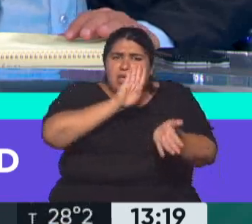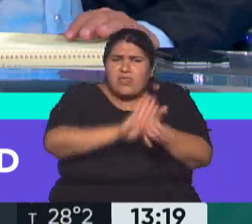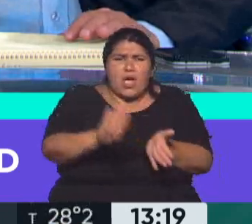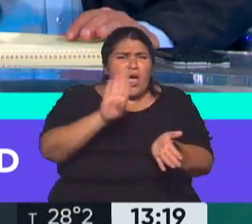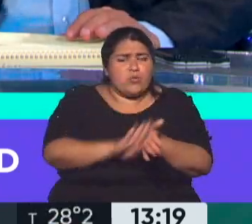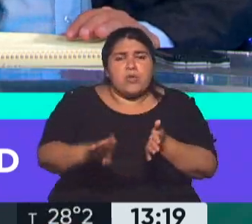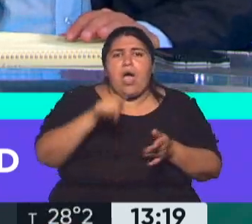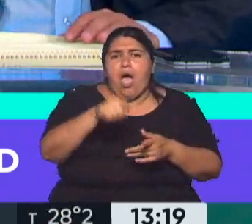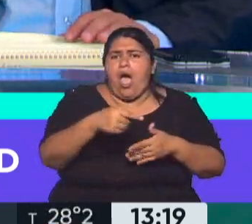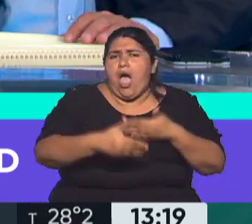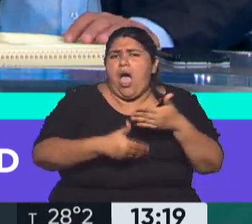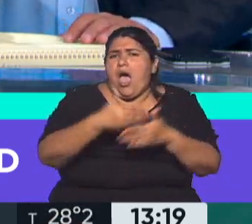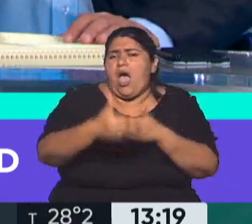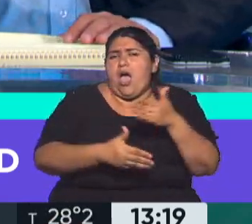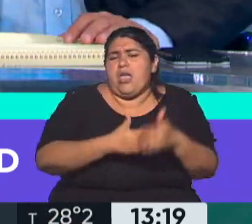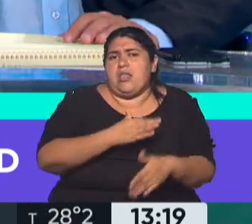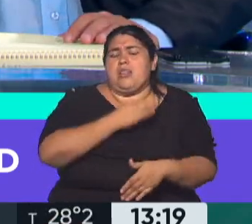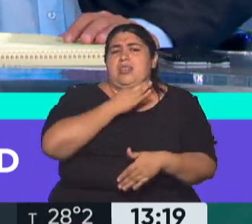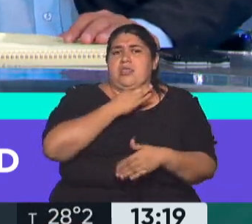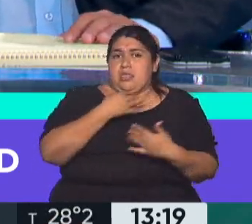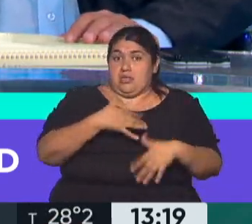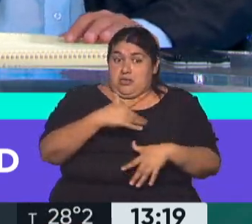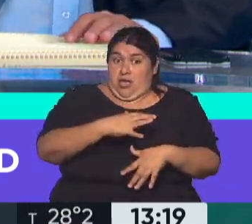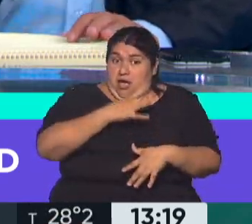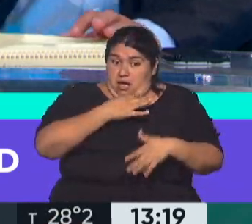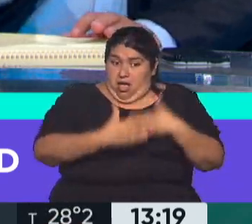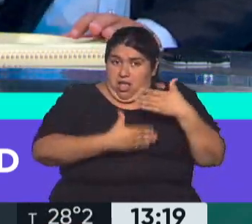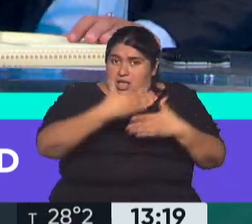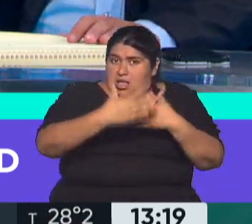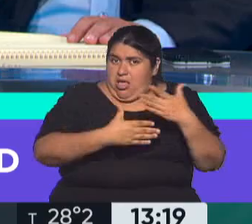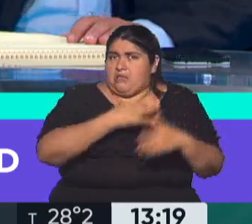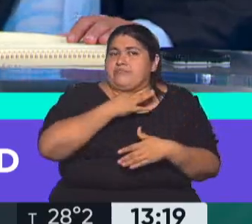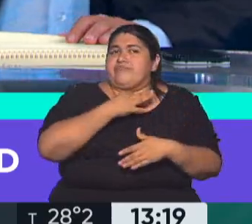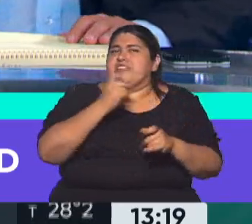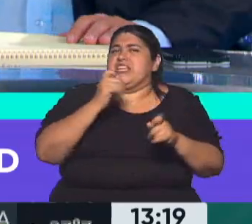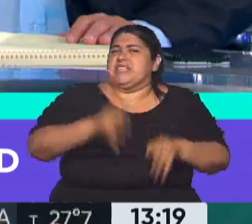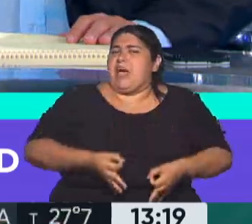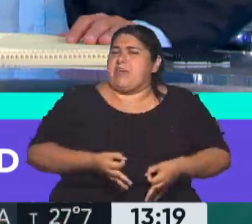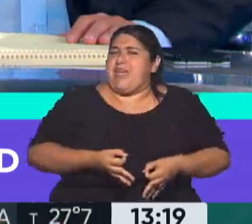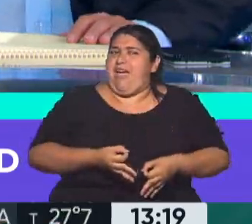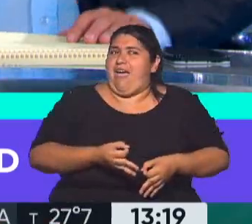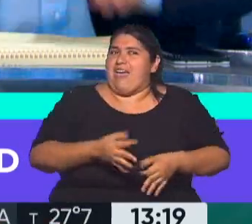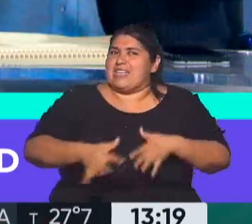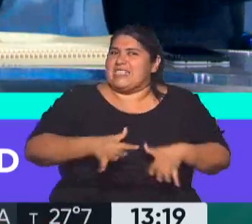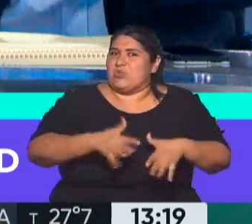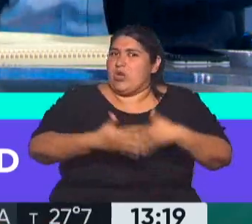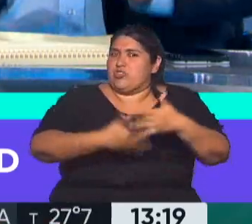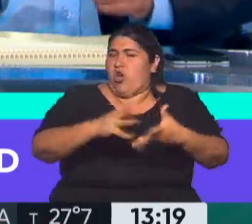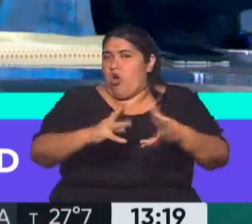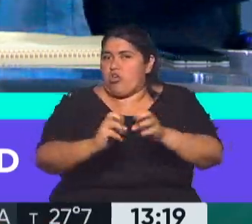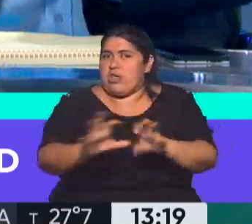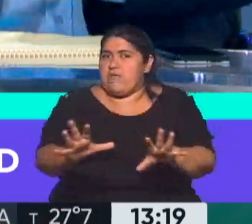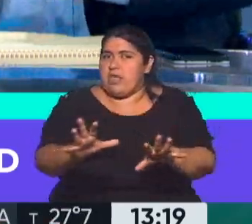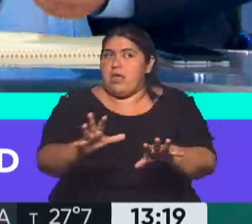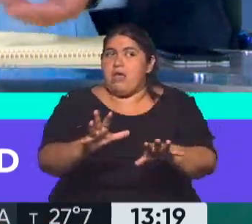se fue agotando paulatinamente. Pero en ese agotamiento paulatino, quienes sí sabían qué iba a pasar con todo esto, que eran los bancos y